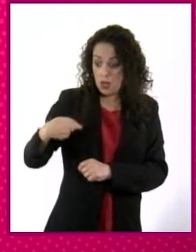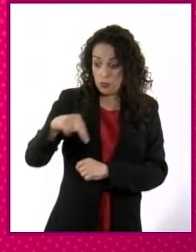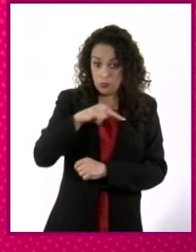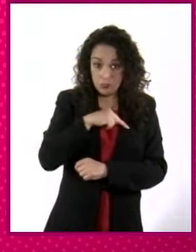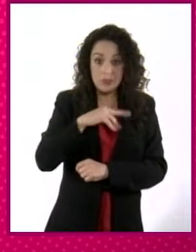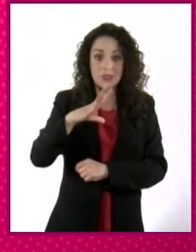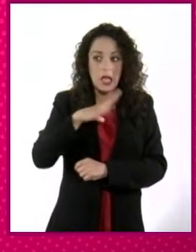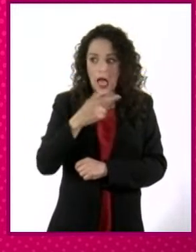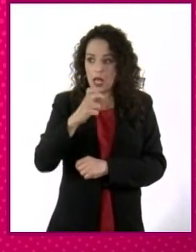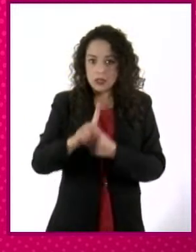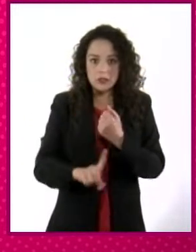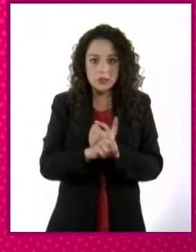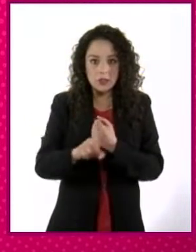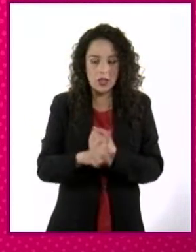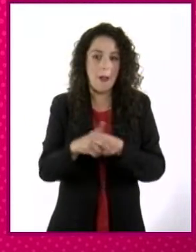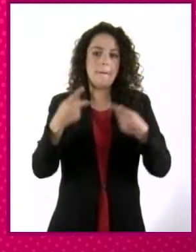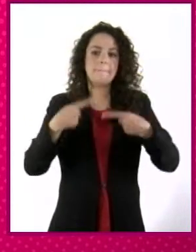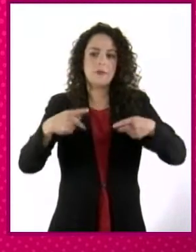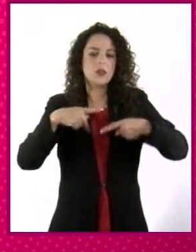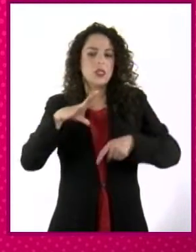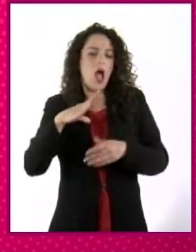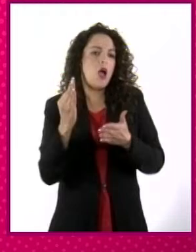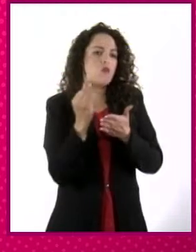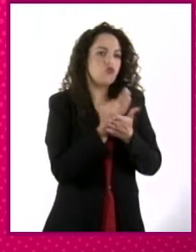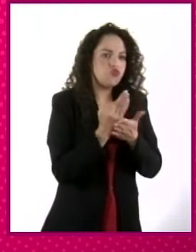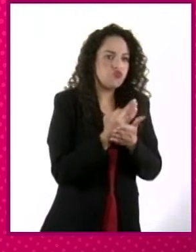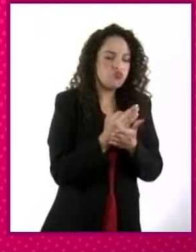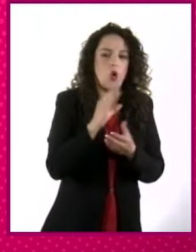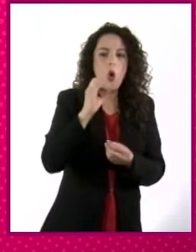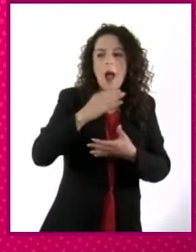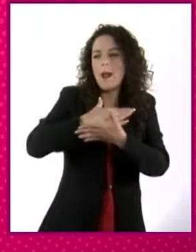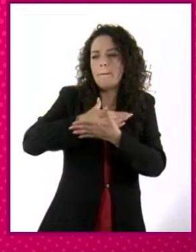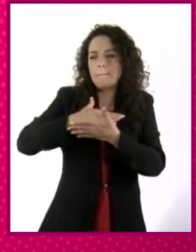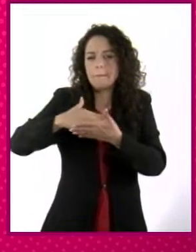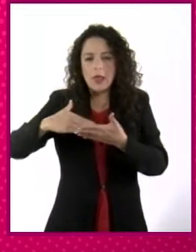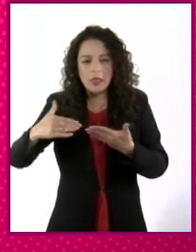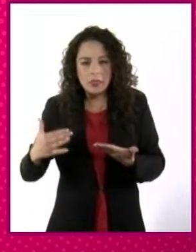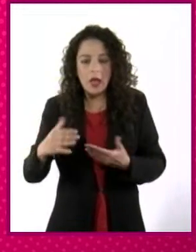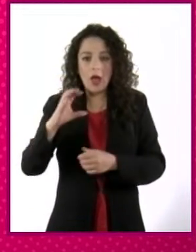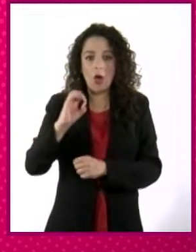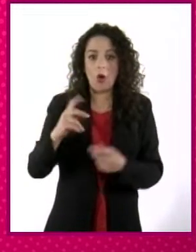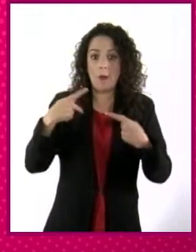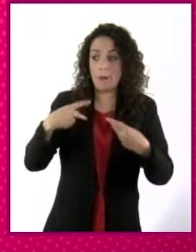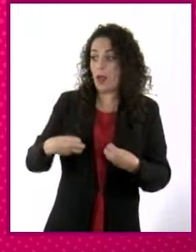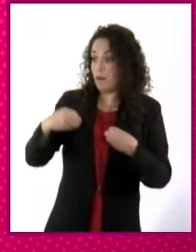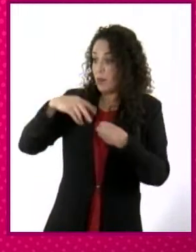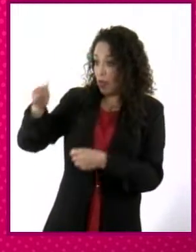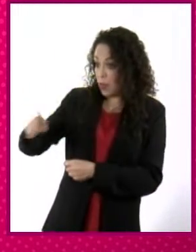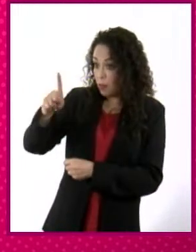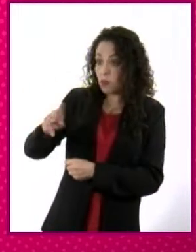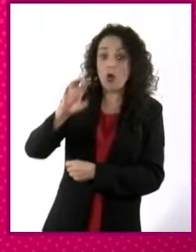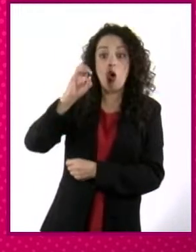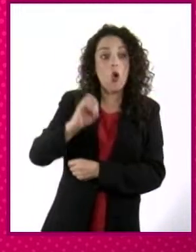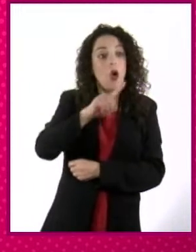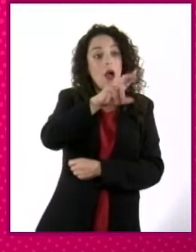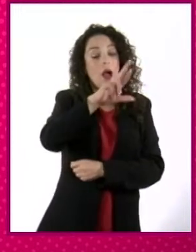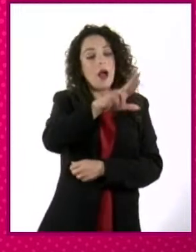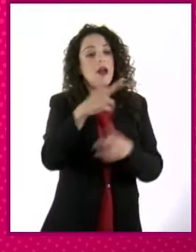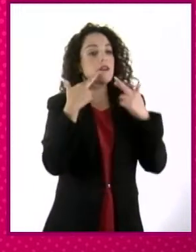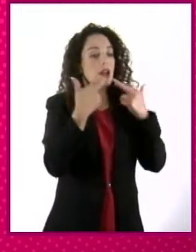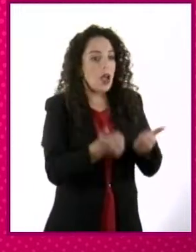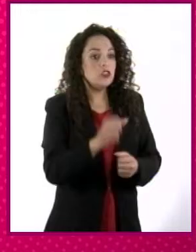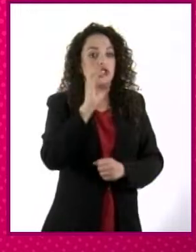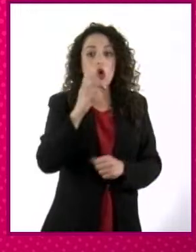problema de gente más morena, menos morena, gente que está en los pueblos, gente que viene de los ranchos, gente que está